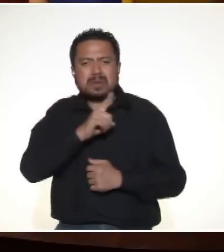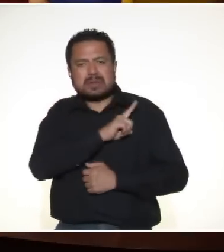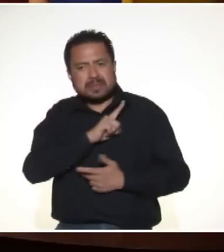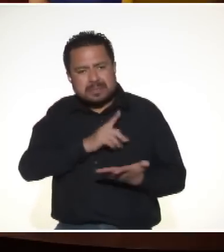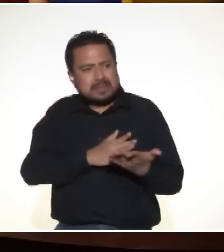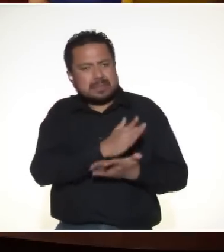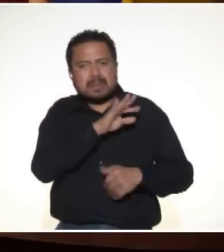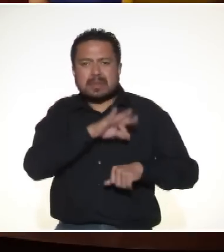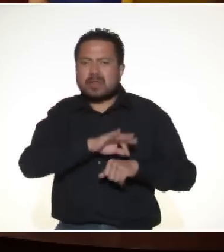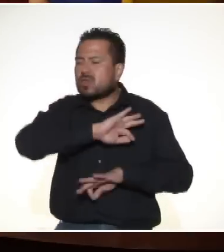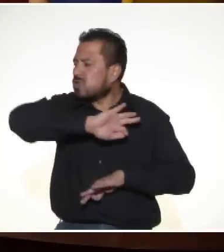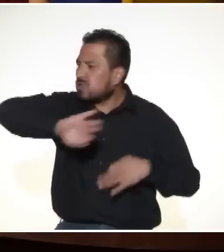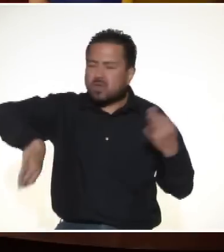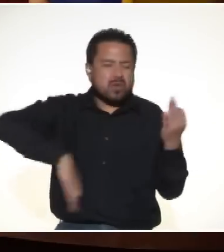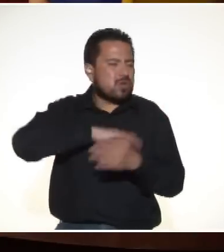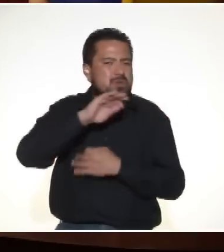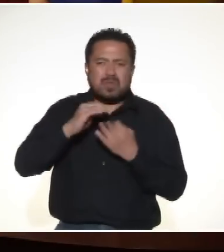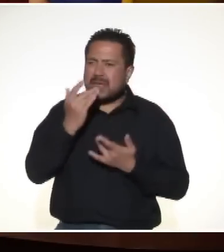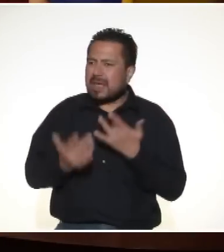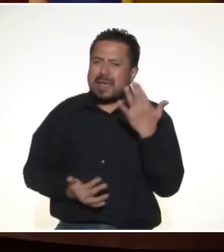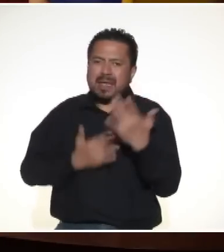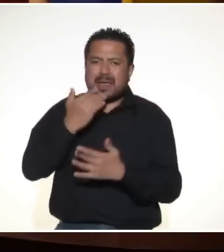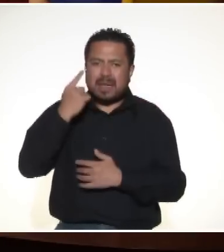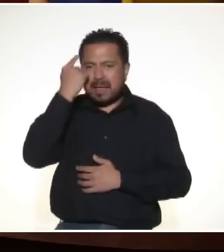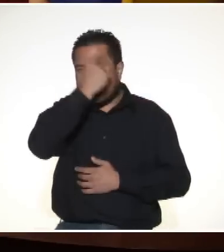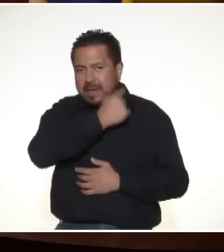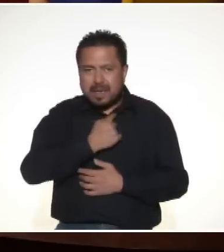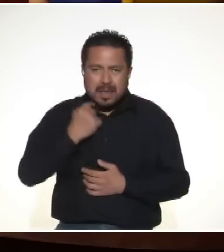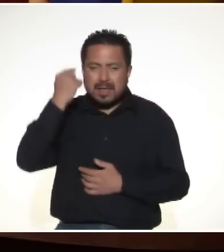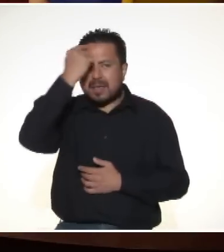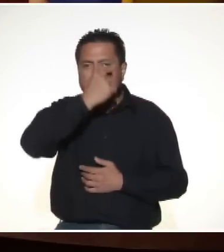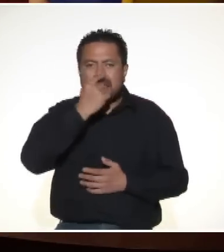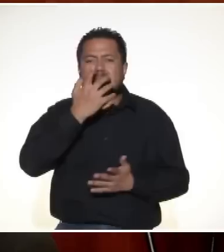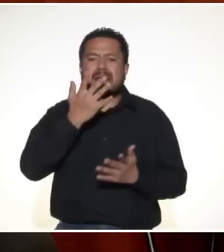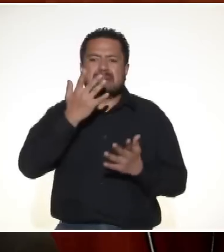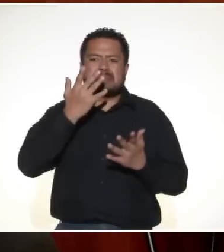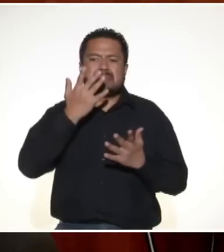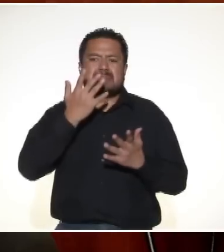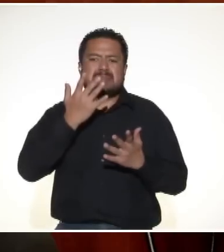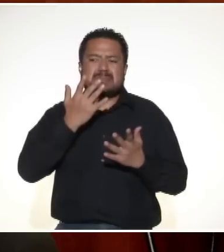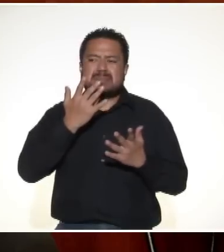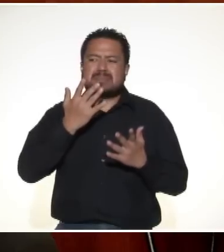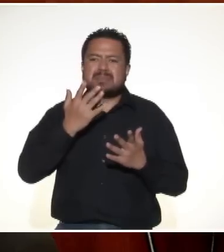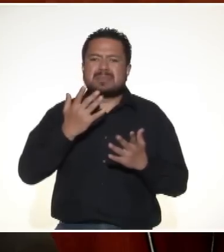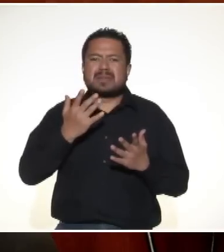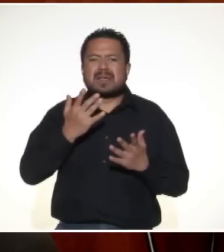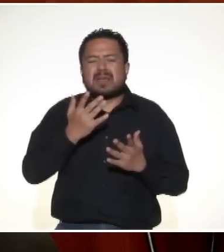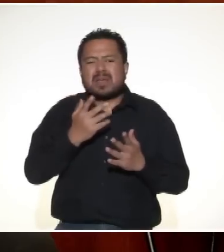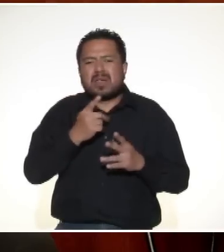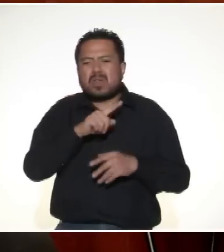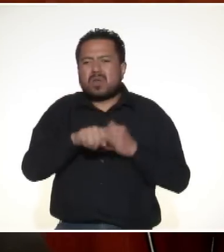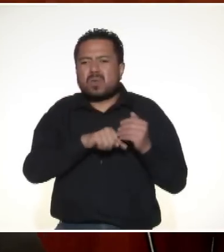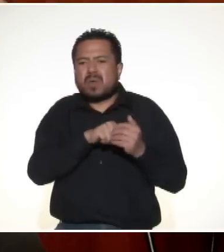médico? Toda quemadura en cara, pliegues,